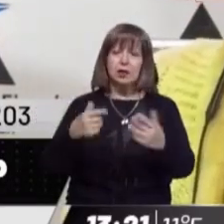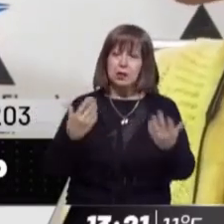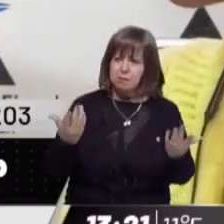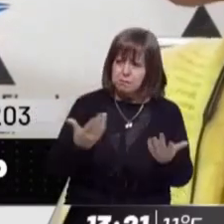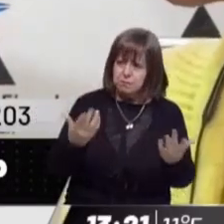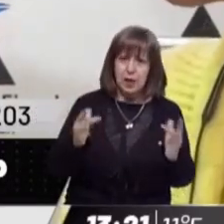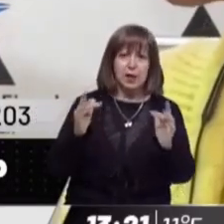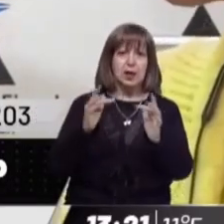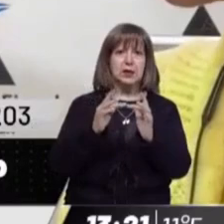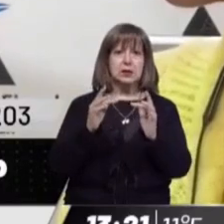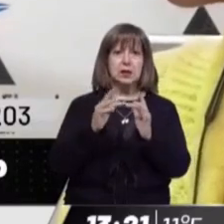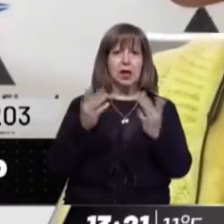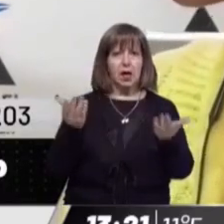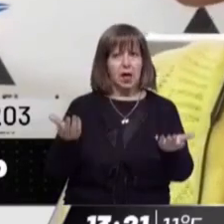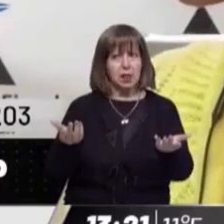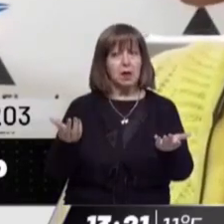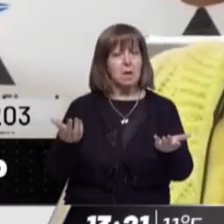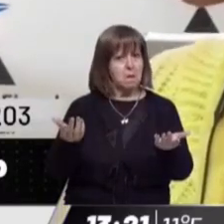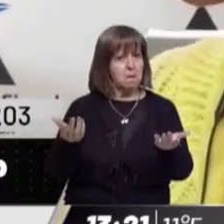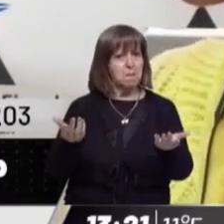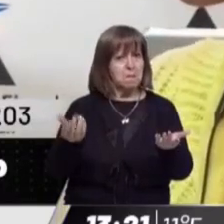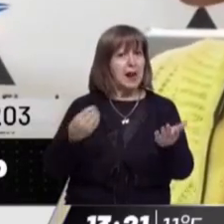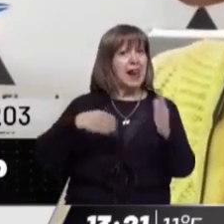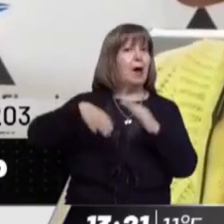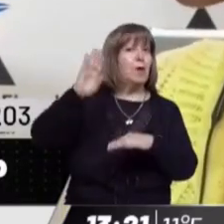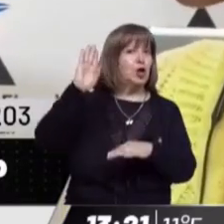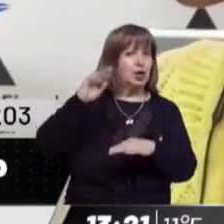online, creemos que